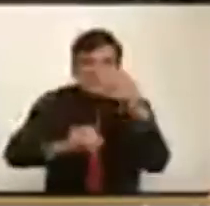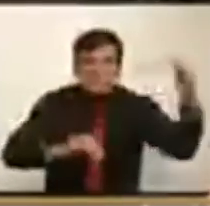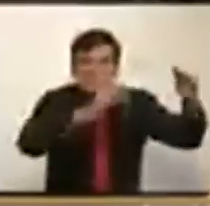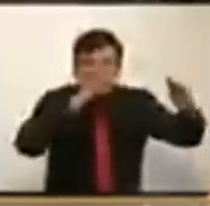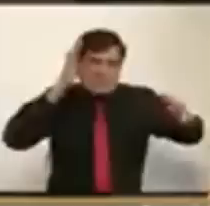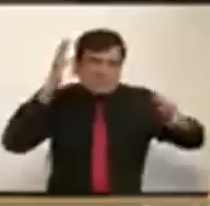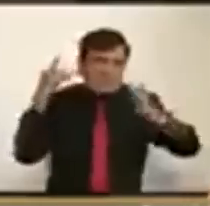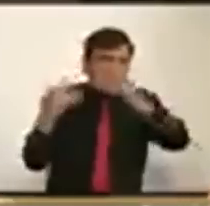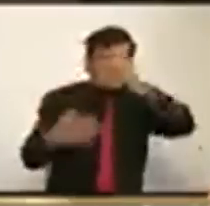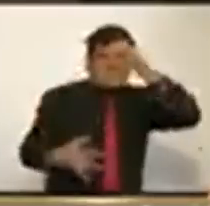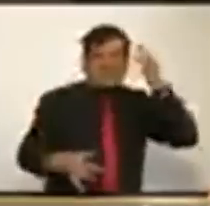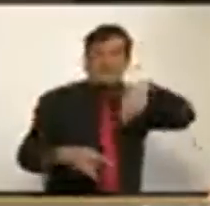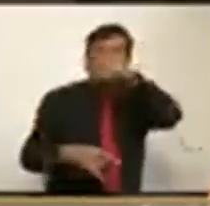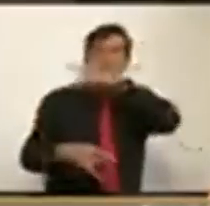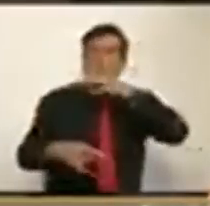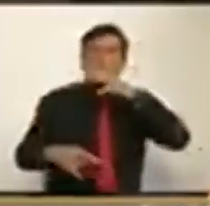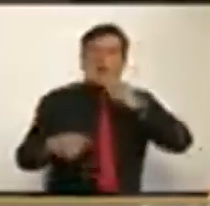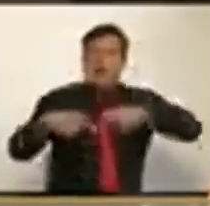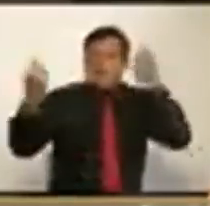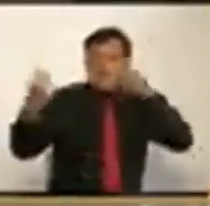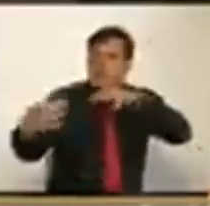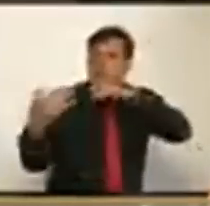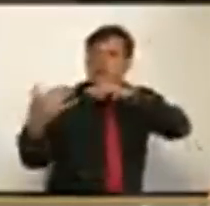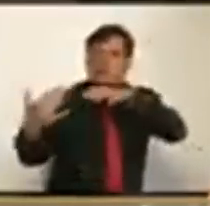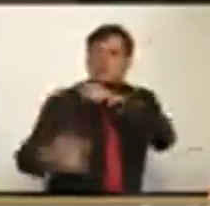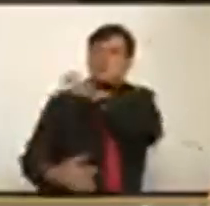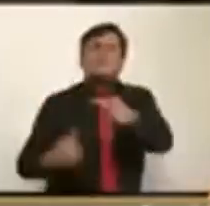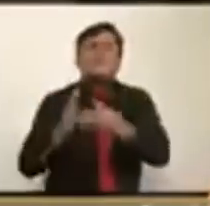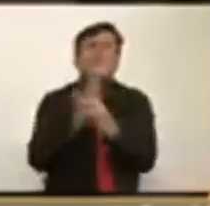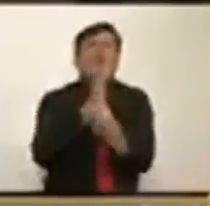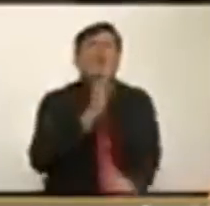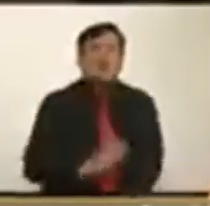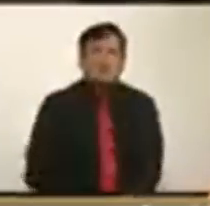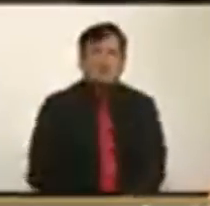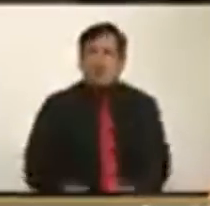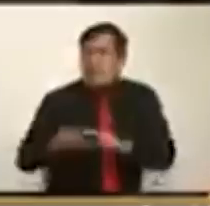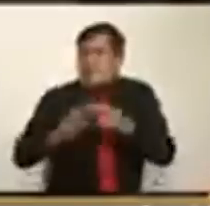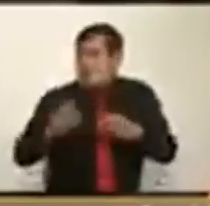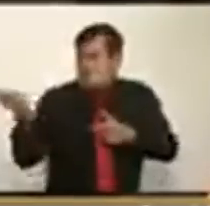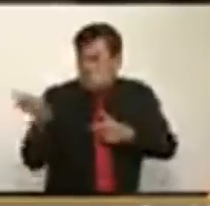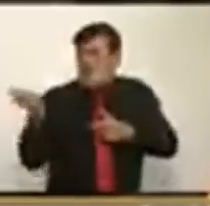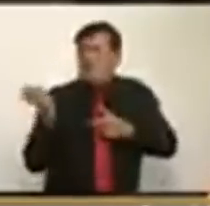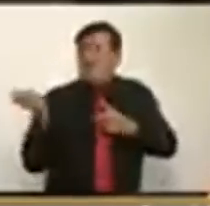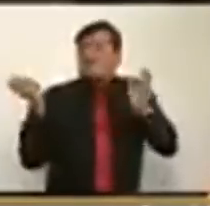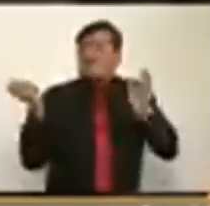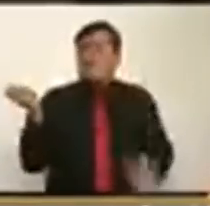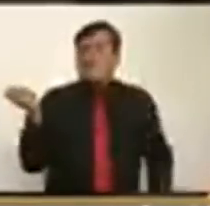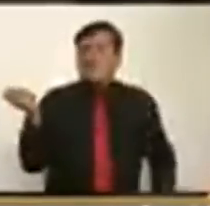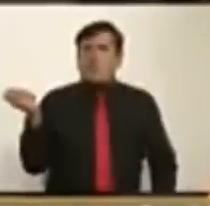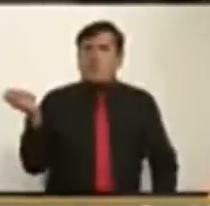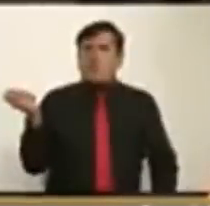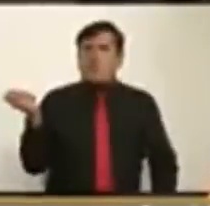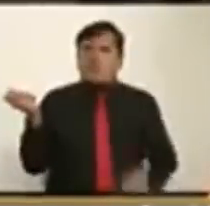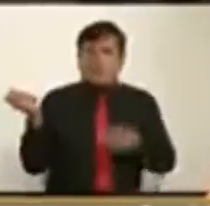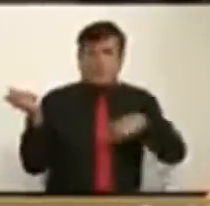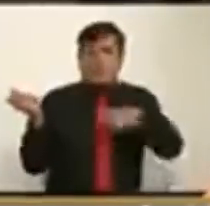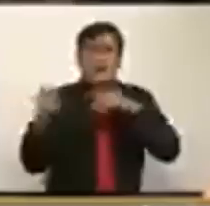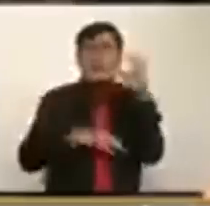sus enemigos, soldados, gente tan pobre como el guerrillero. Colombia se han matado, son los pobres entre